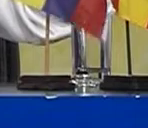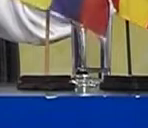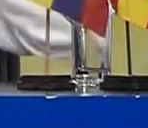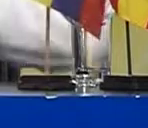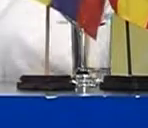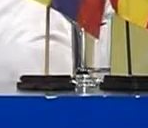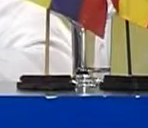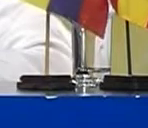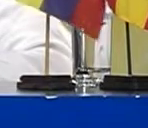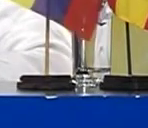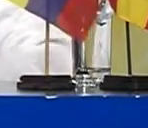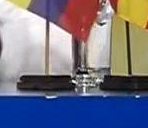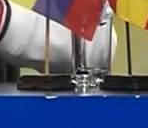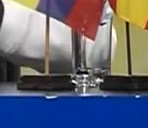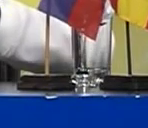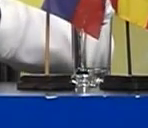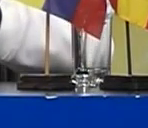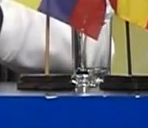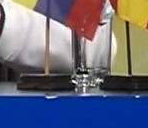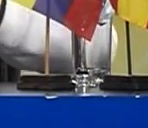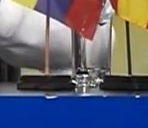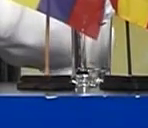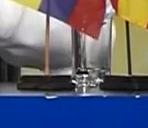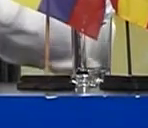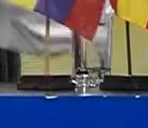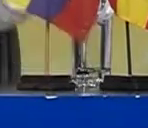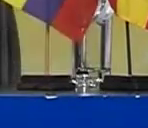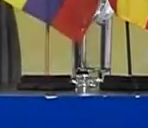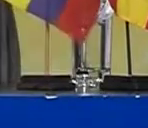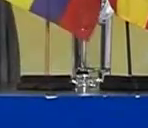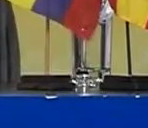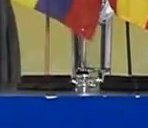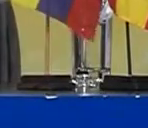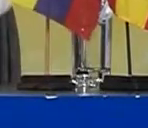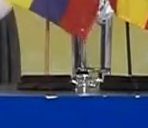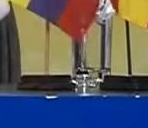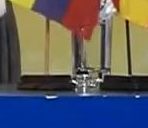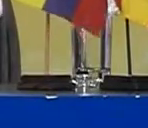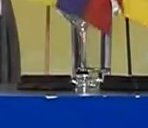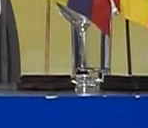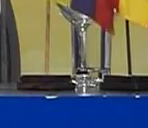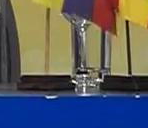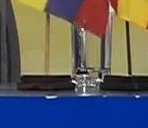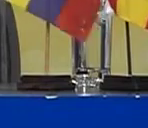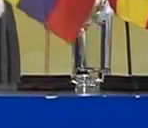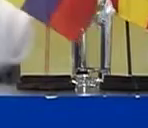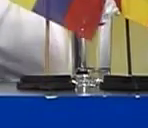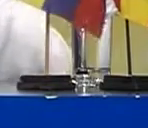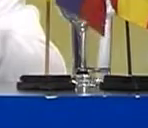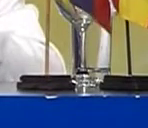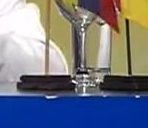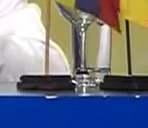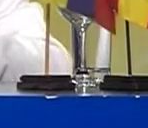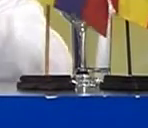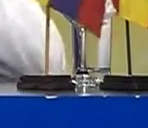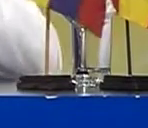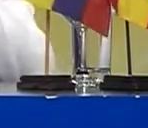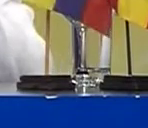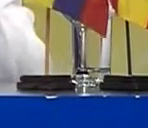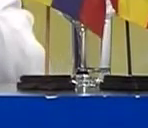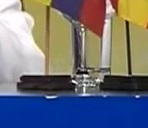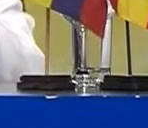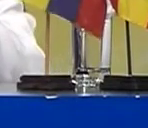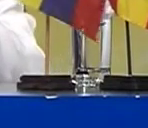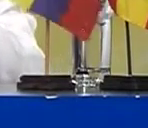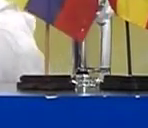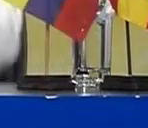orejas, dos pies, dos pulmones. El cerebro está dividido en dos hemisferios y el corazón en